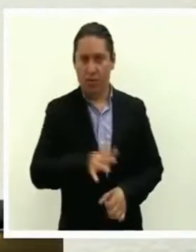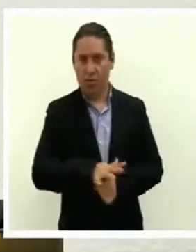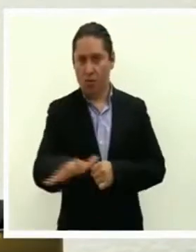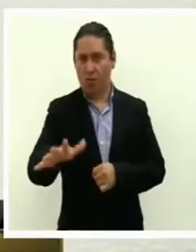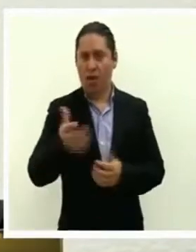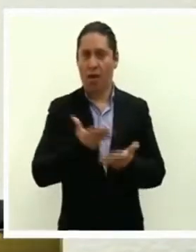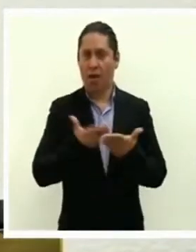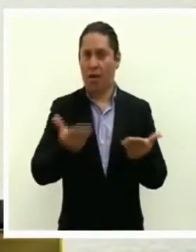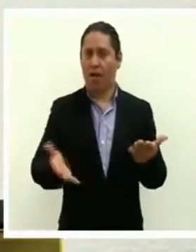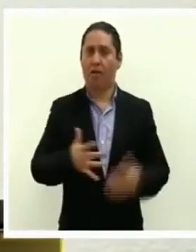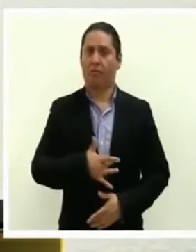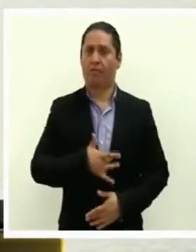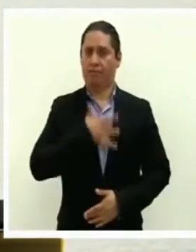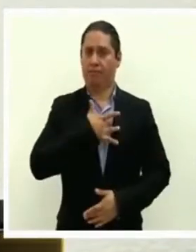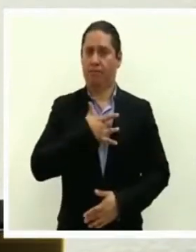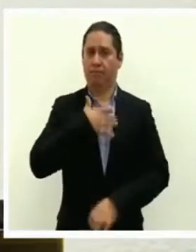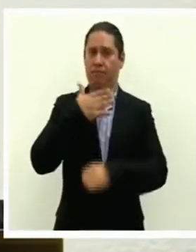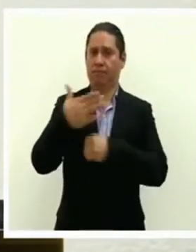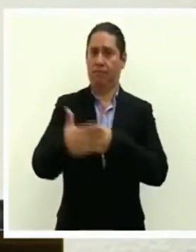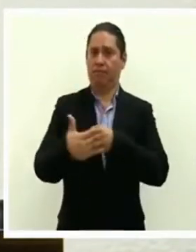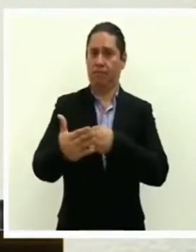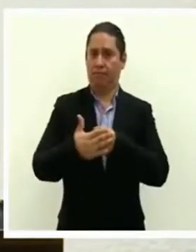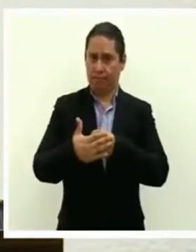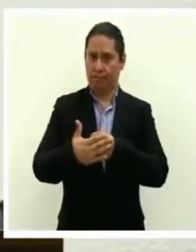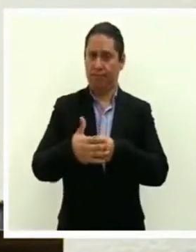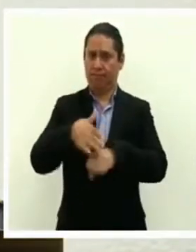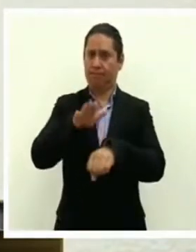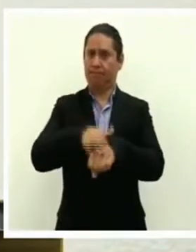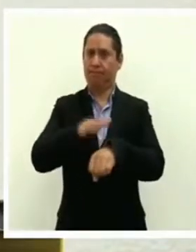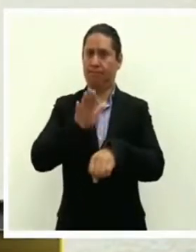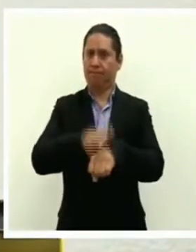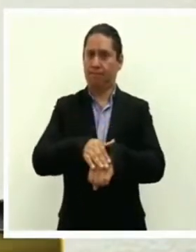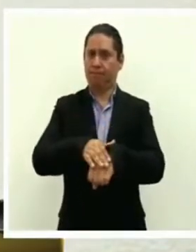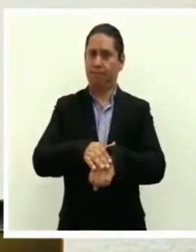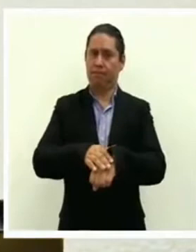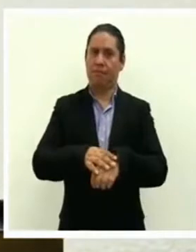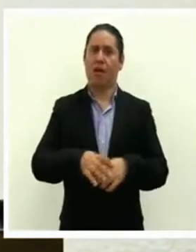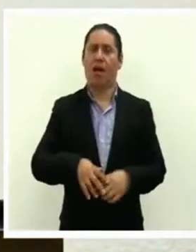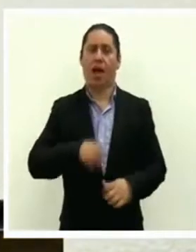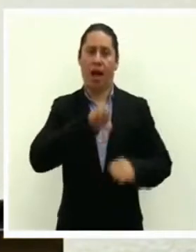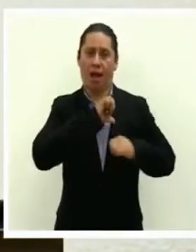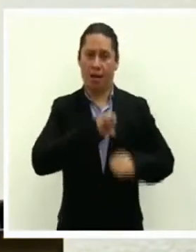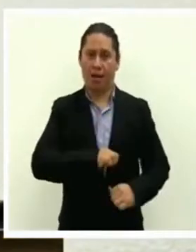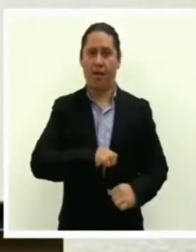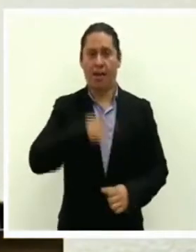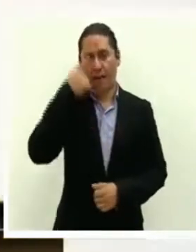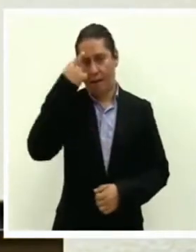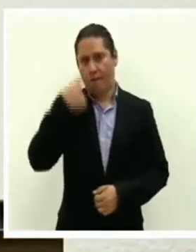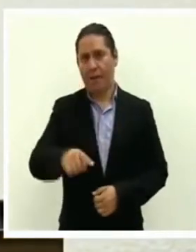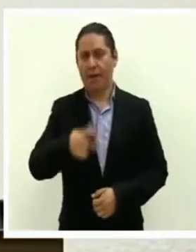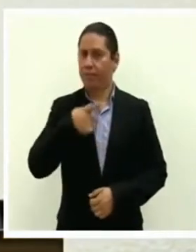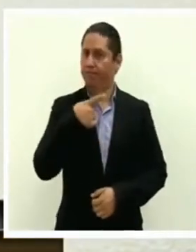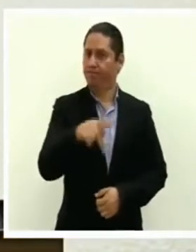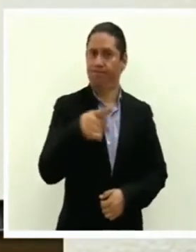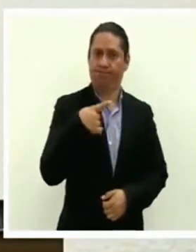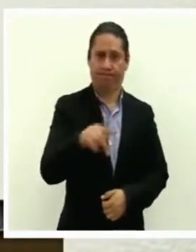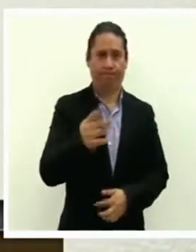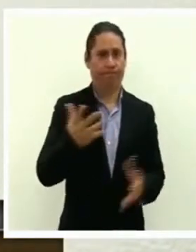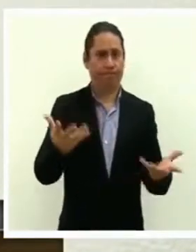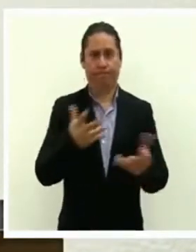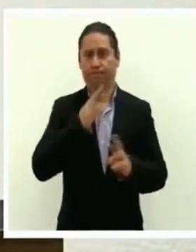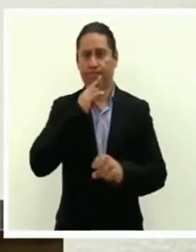en este sentido, hago un atento y respetuoso llamado a las instancias correspondientes para que en el ejercicio de sus